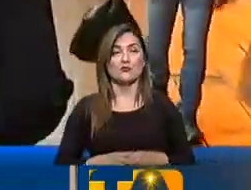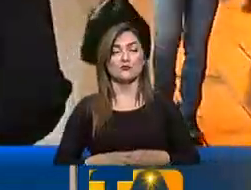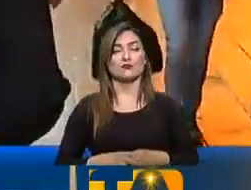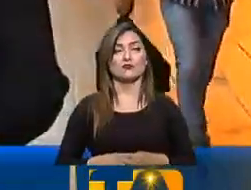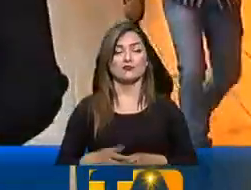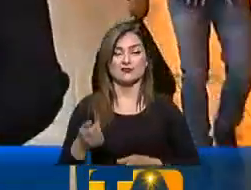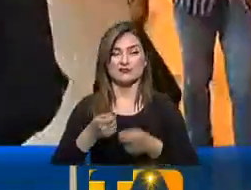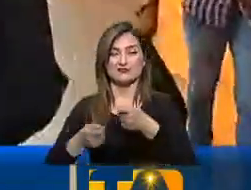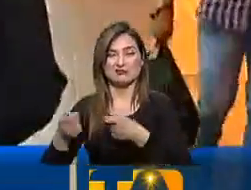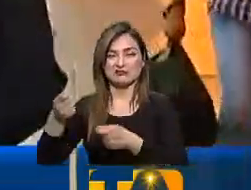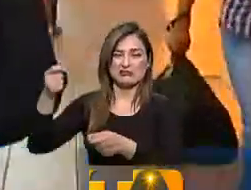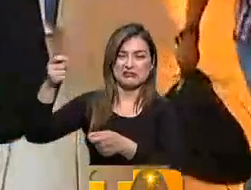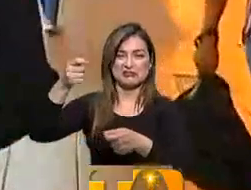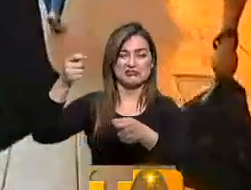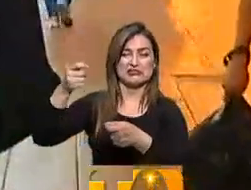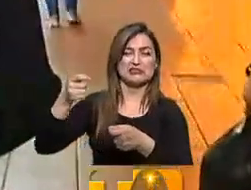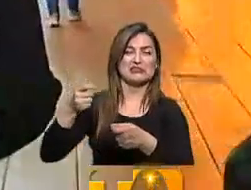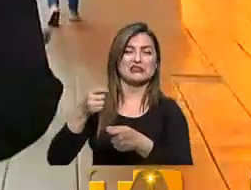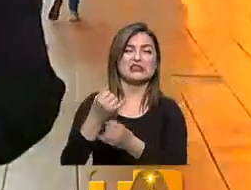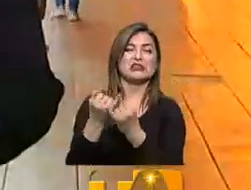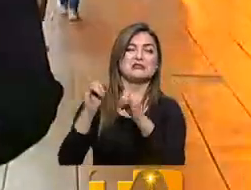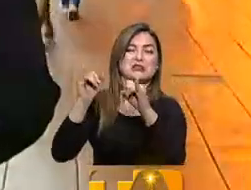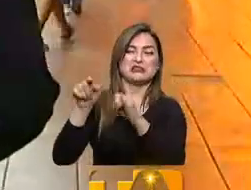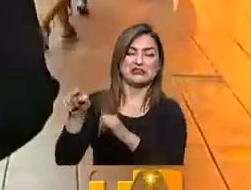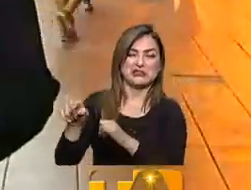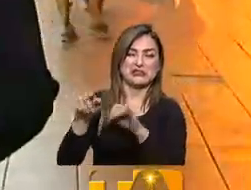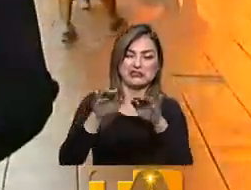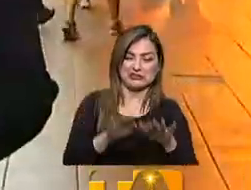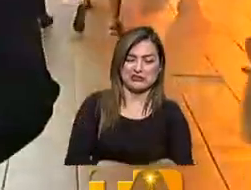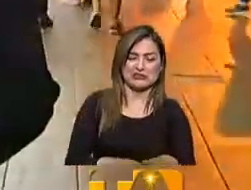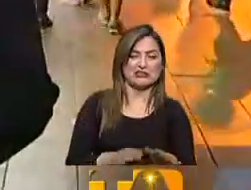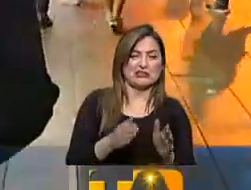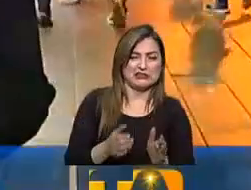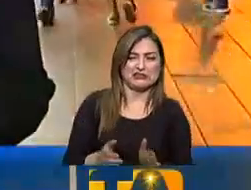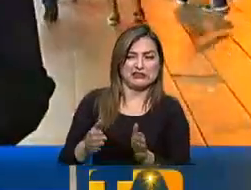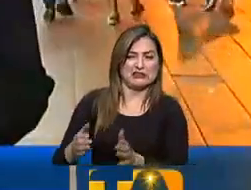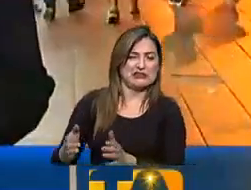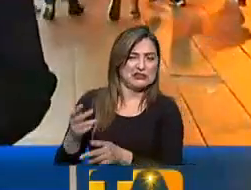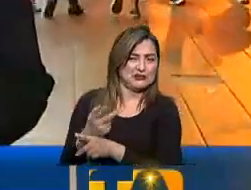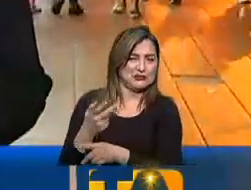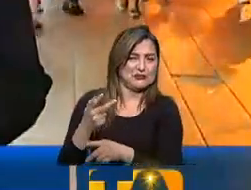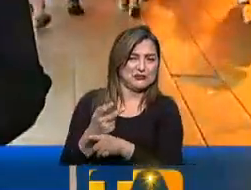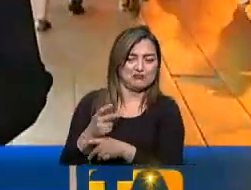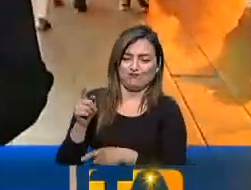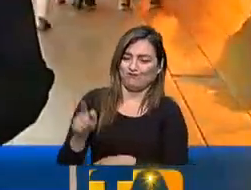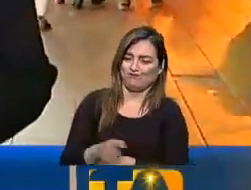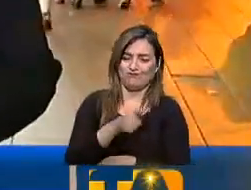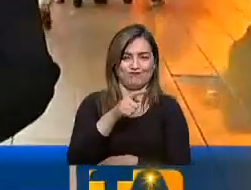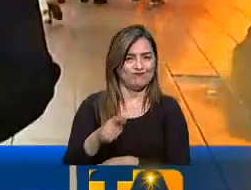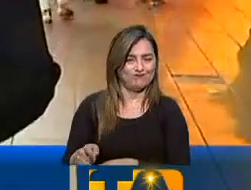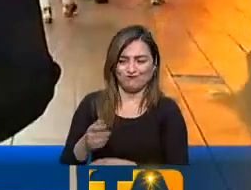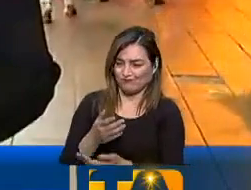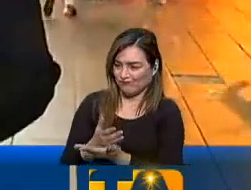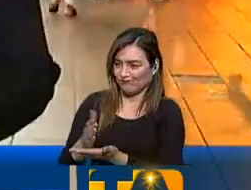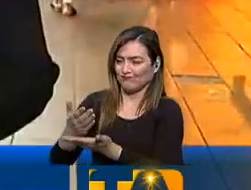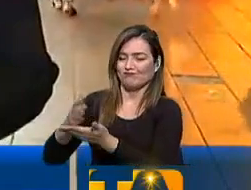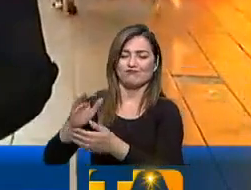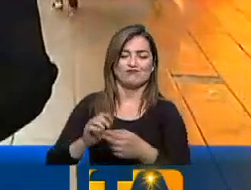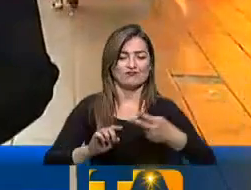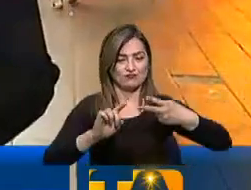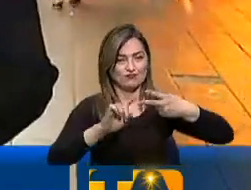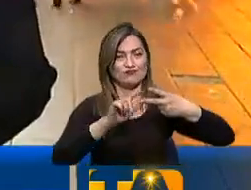repeler al comercio informal que insistía en asentarse aquí en la aceras, donde está prohibido por ahora, y también a